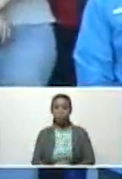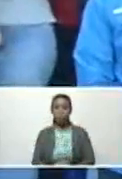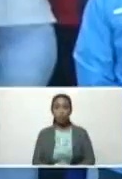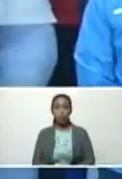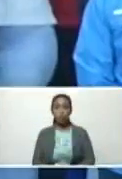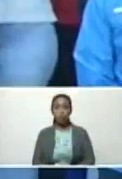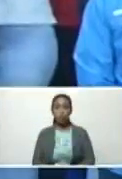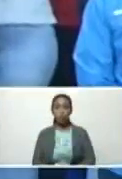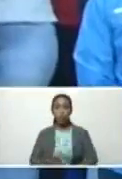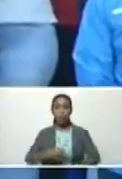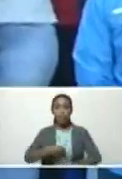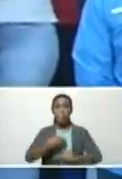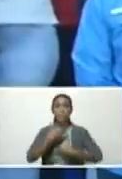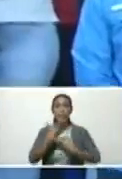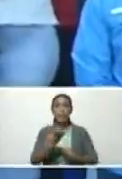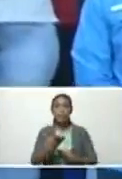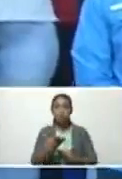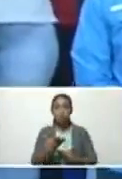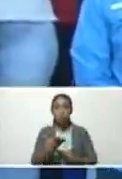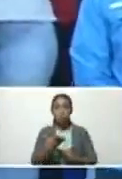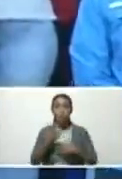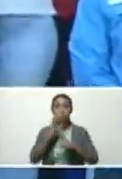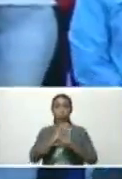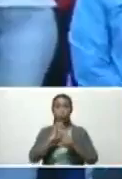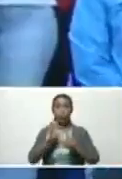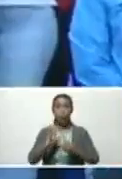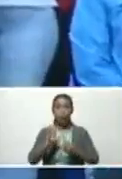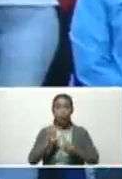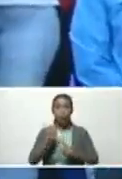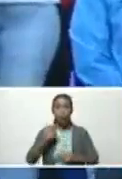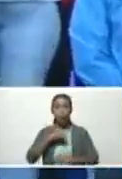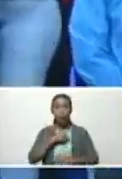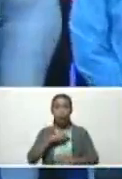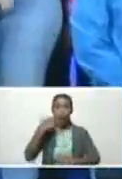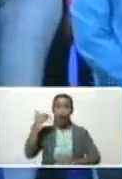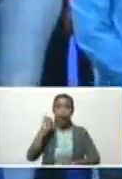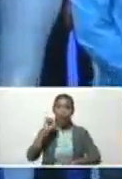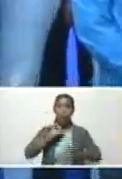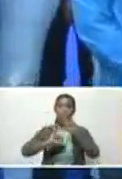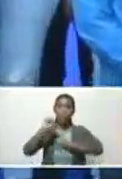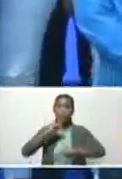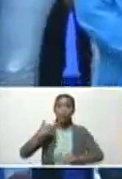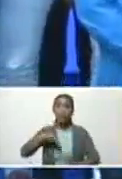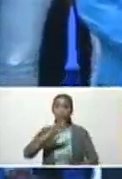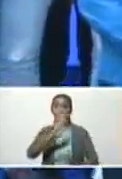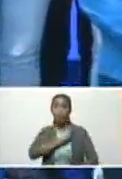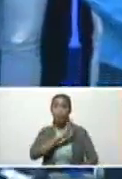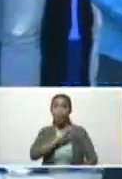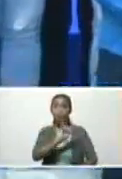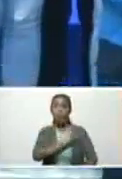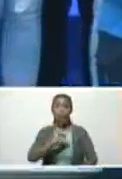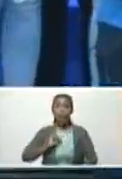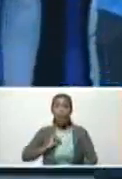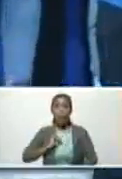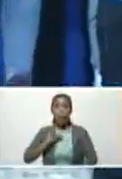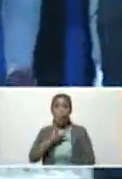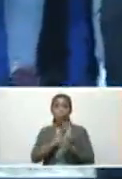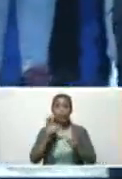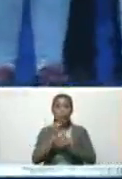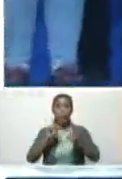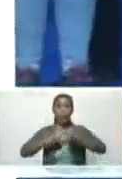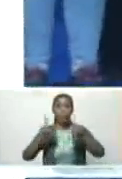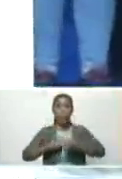la expresión cultural que nosotros tenemos que defender, nuestra identidad cultural